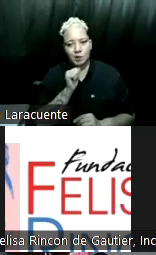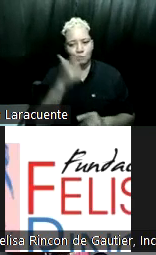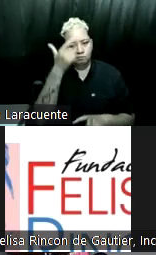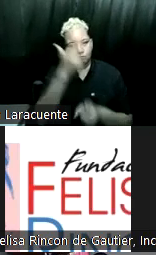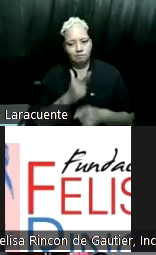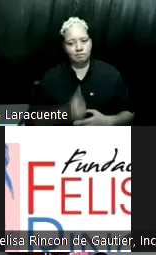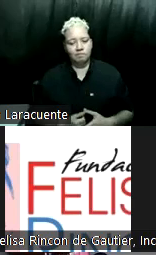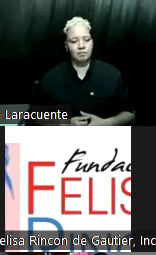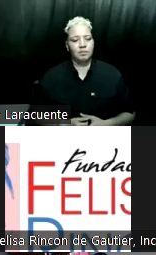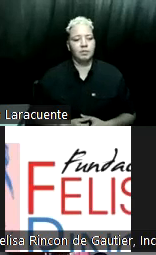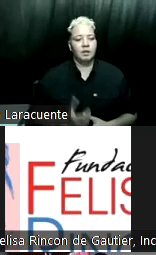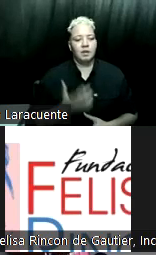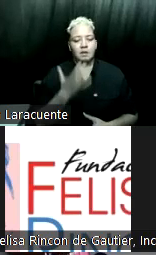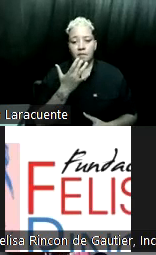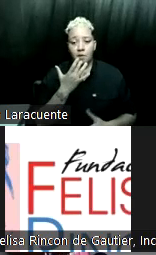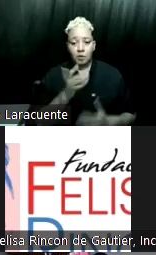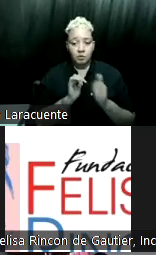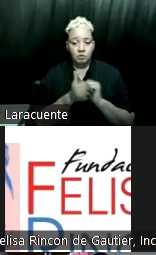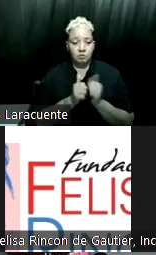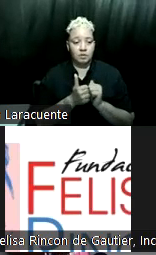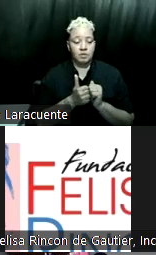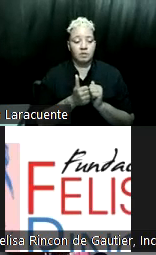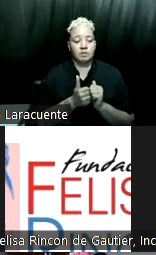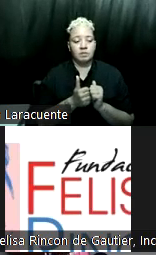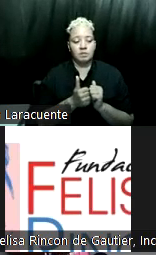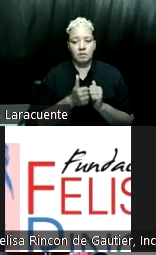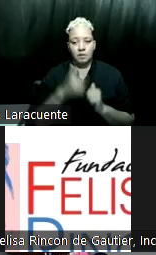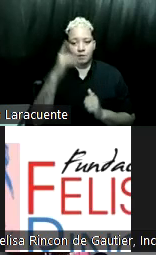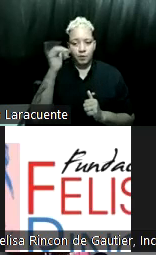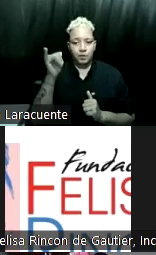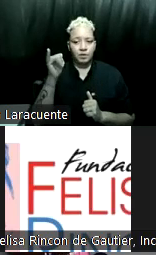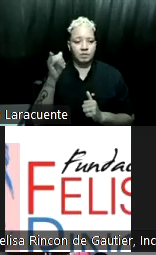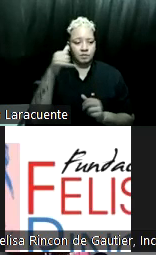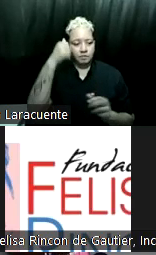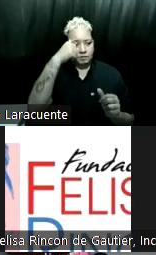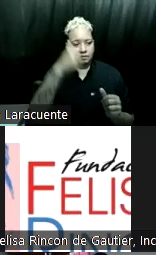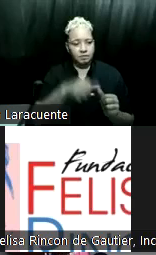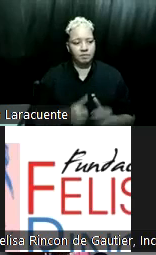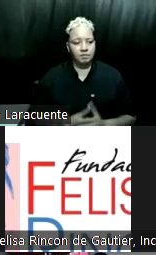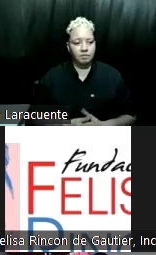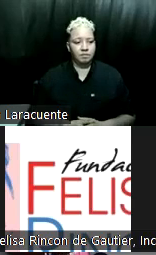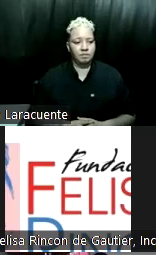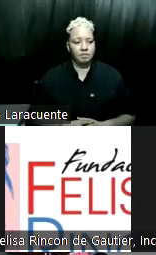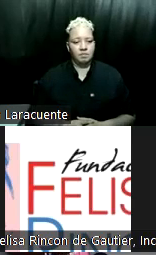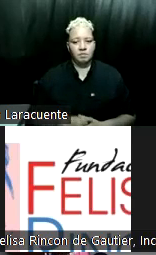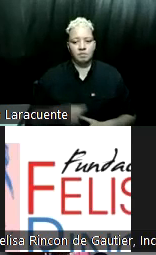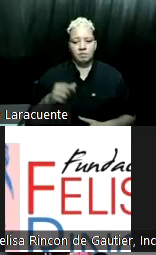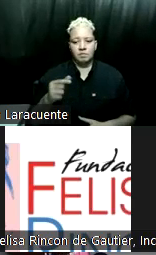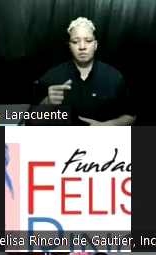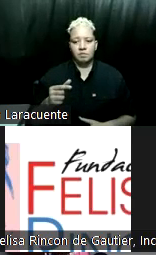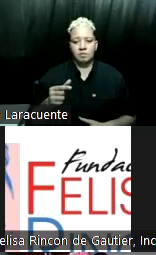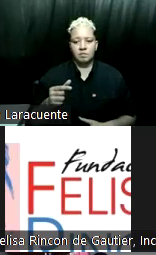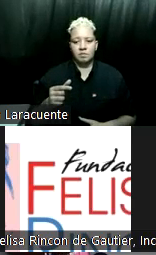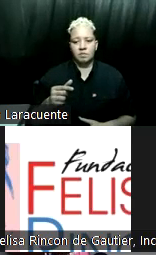El favorito del torneo para el siempre recordado gurú Fufi